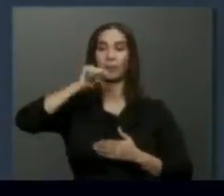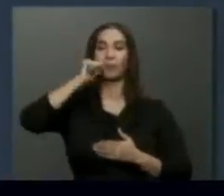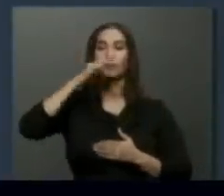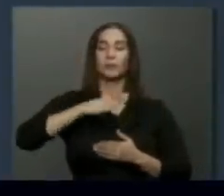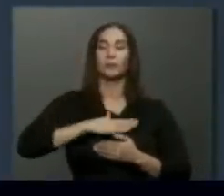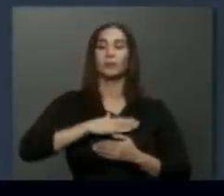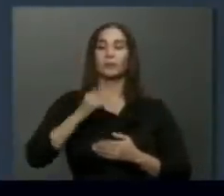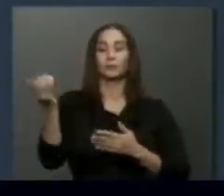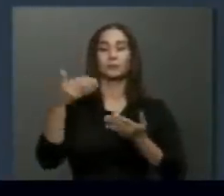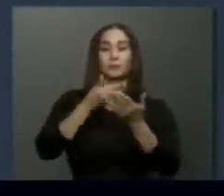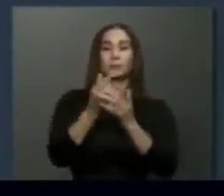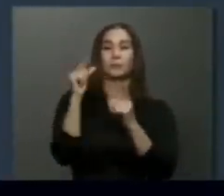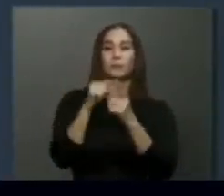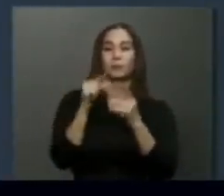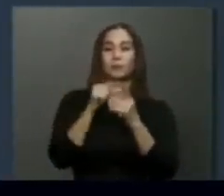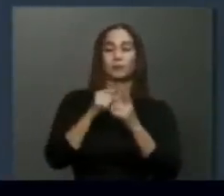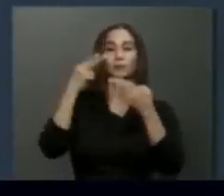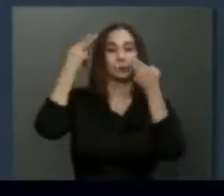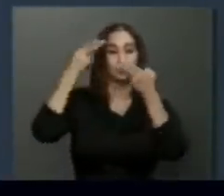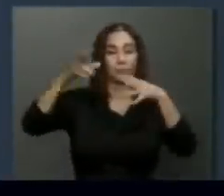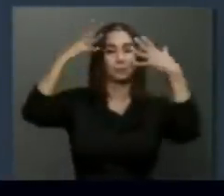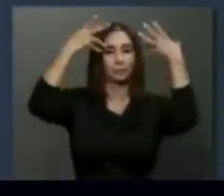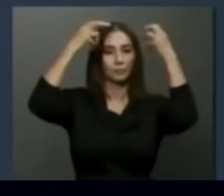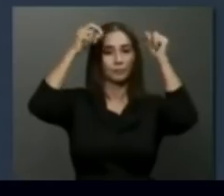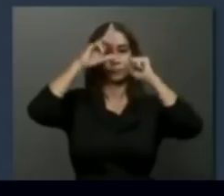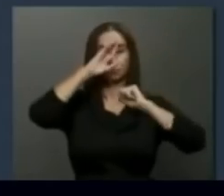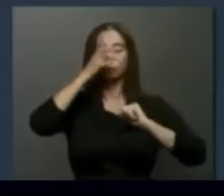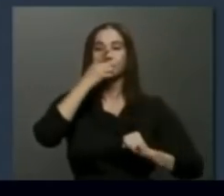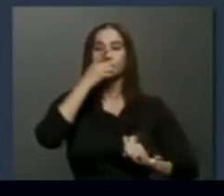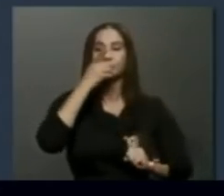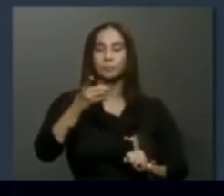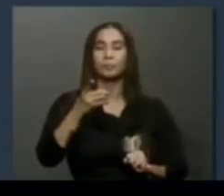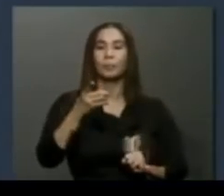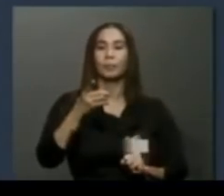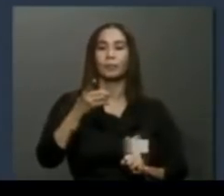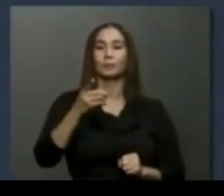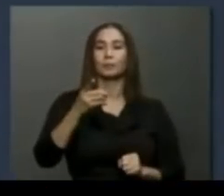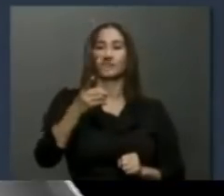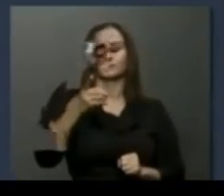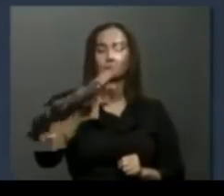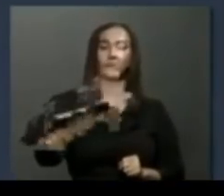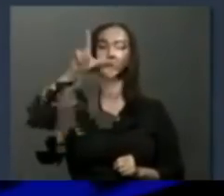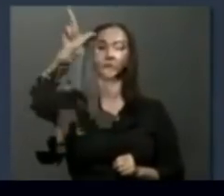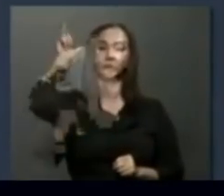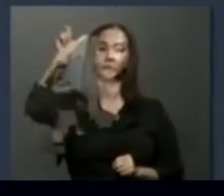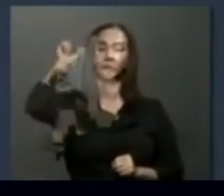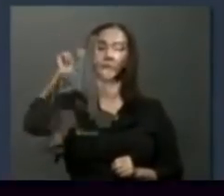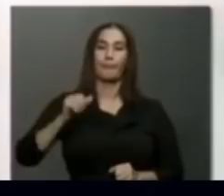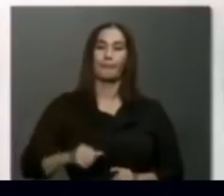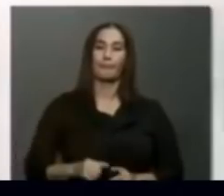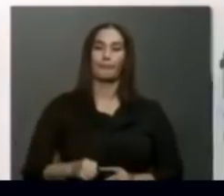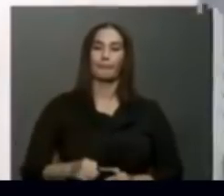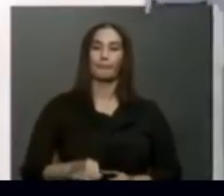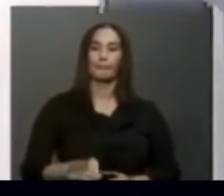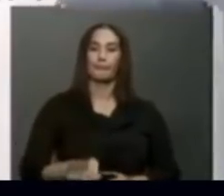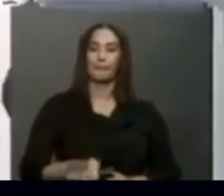señores, introducimos las palabras del excelentísimo presidente constitucional de la República Dominicana, señor Luis Abinader.